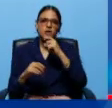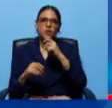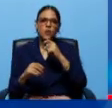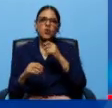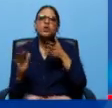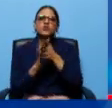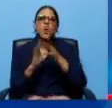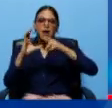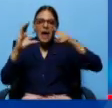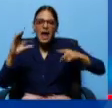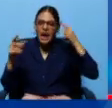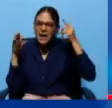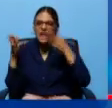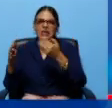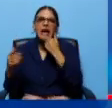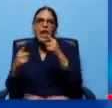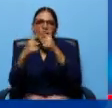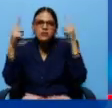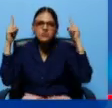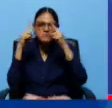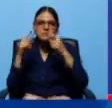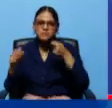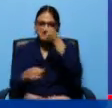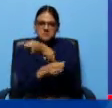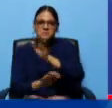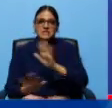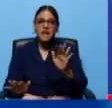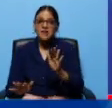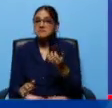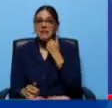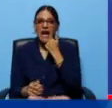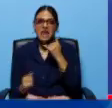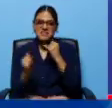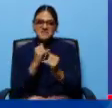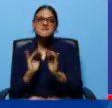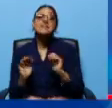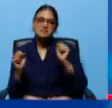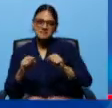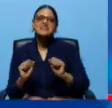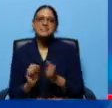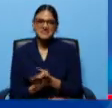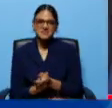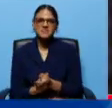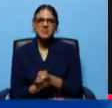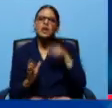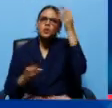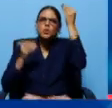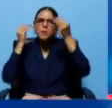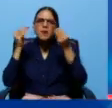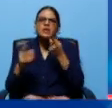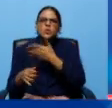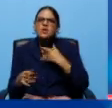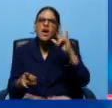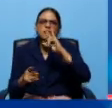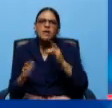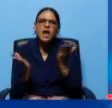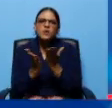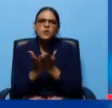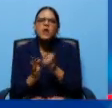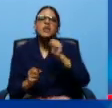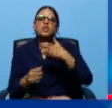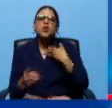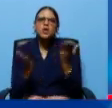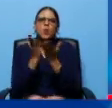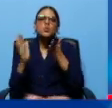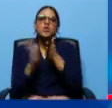de electricidad. Sexto ya. O sea que vas para arriba. Sí, ya. ¿Y estás pensando que puedes estudiar? Sí,